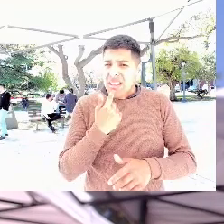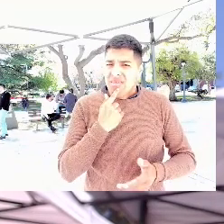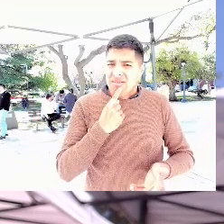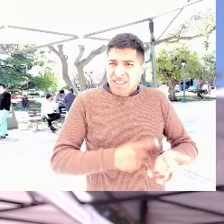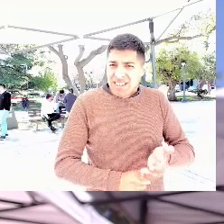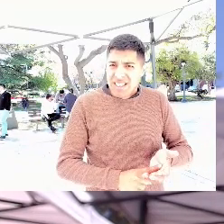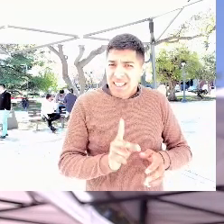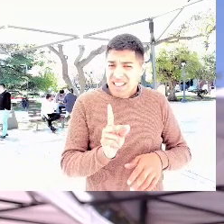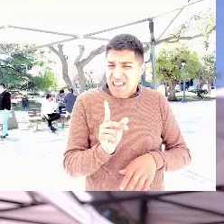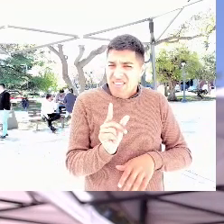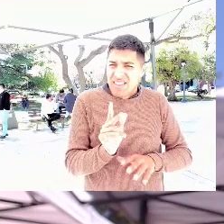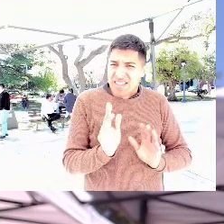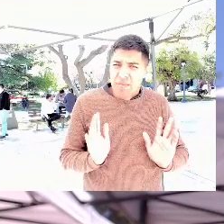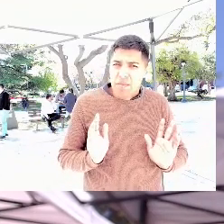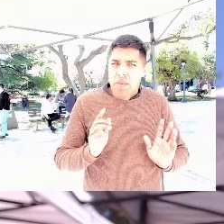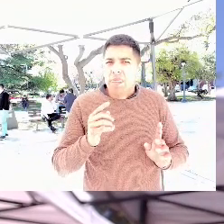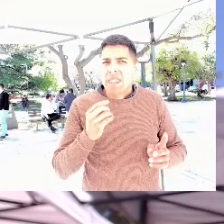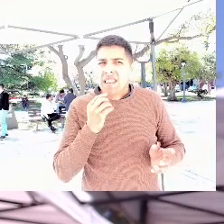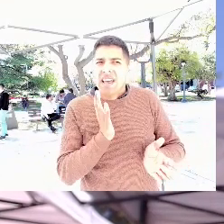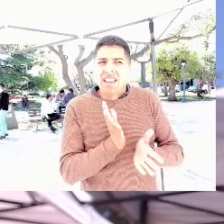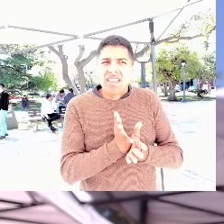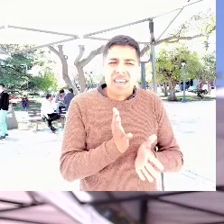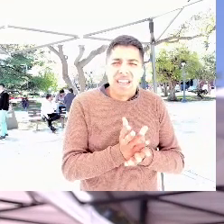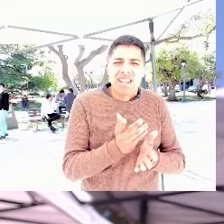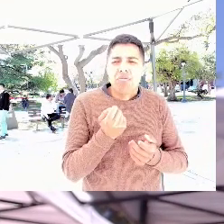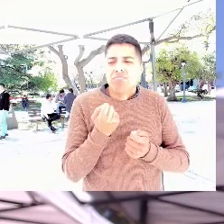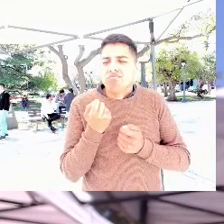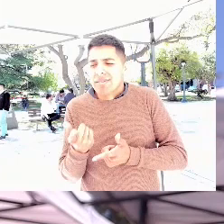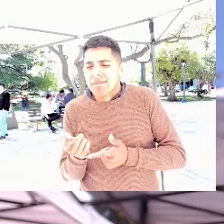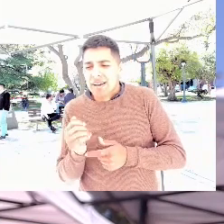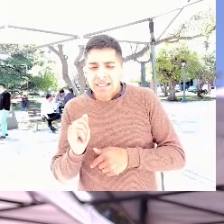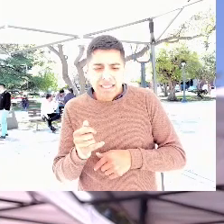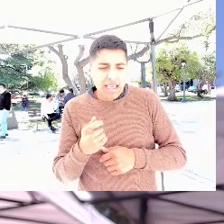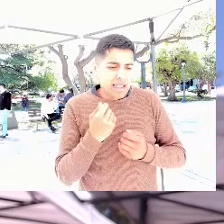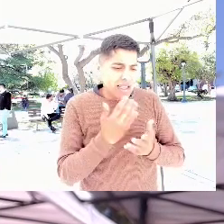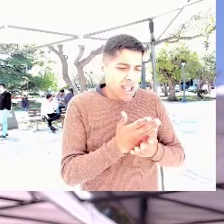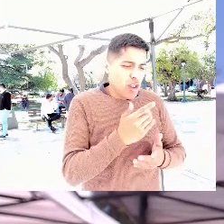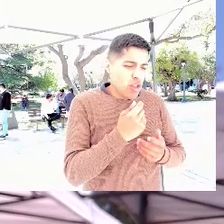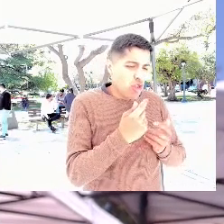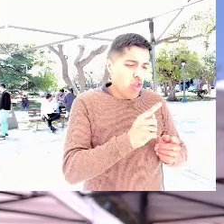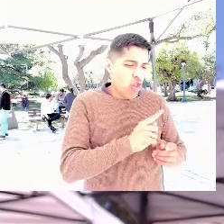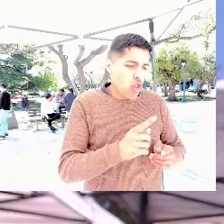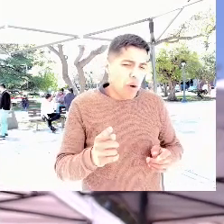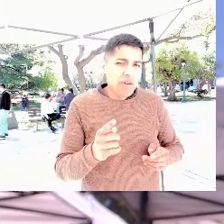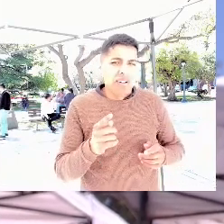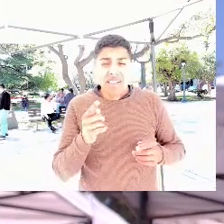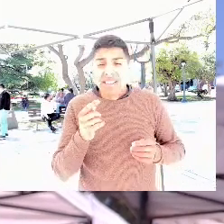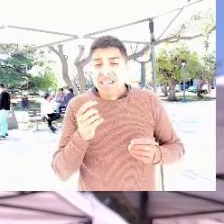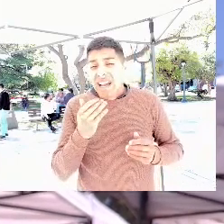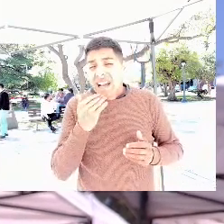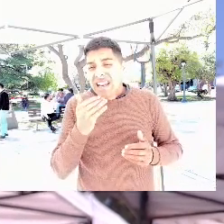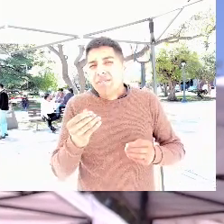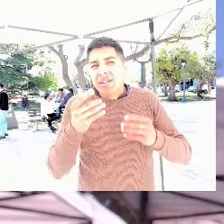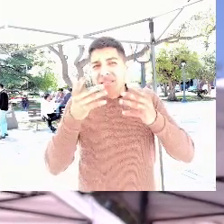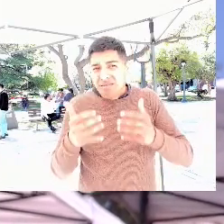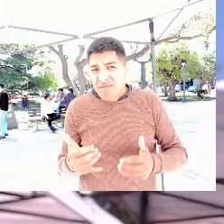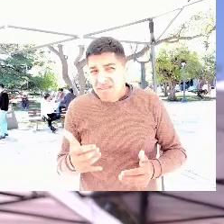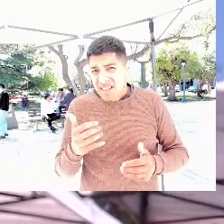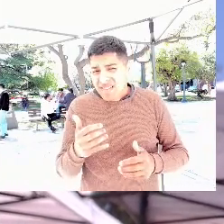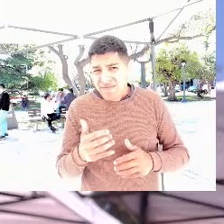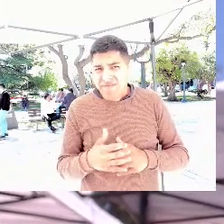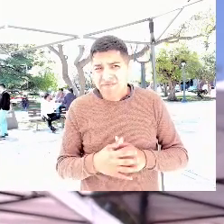decisiones difíciles entre qué derechos y no garantizar con nuestro presupuesto, porque en definitiva es eso, el acceso y los derechos,